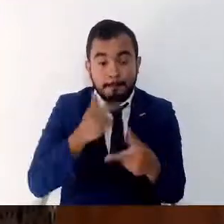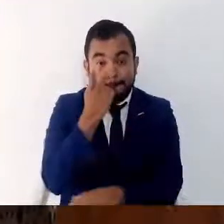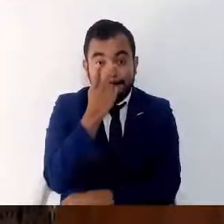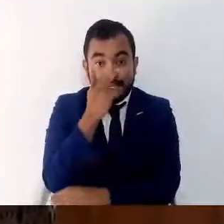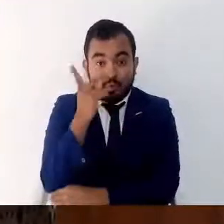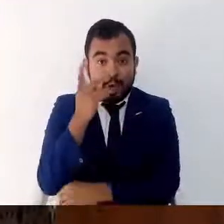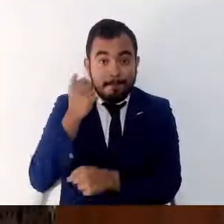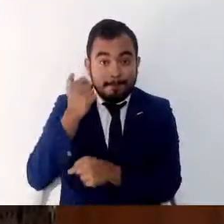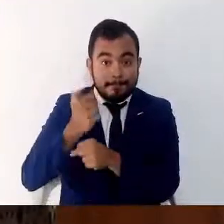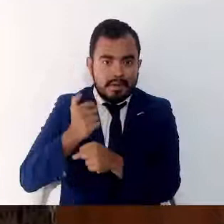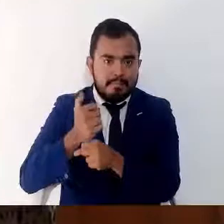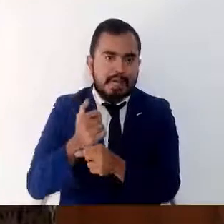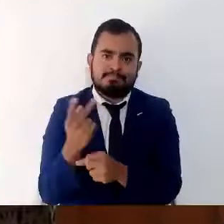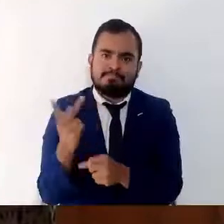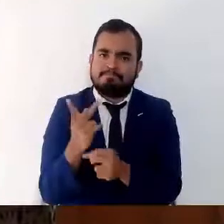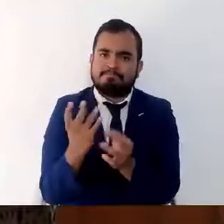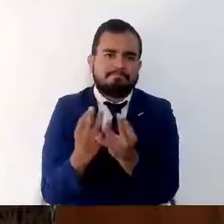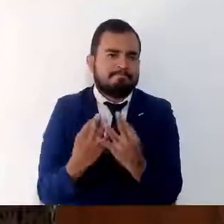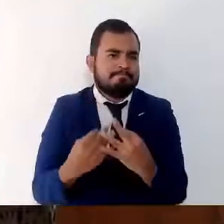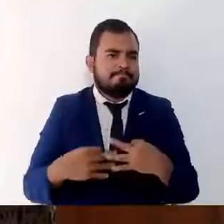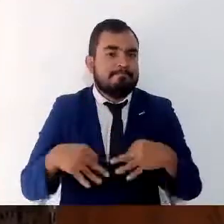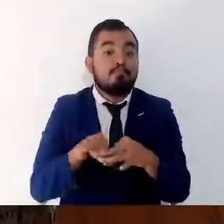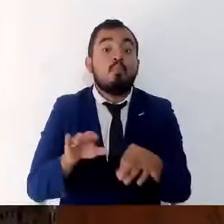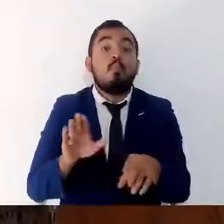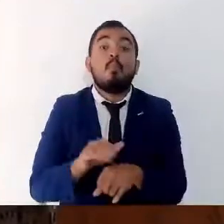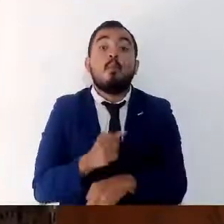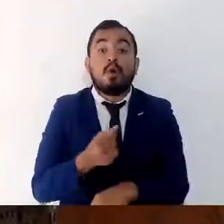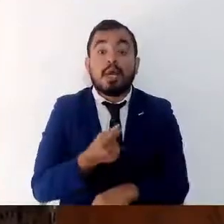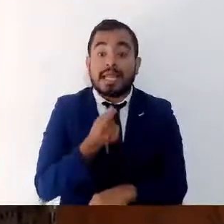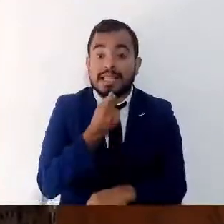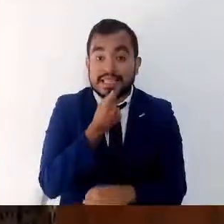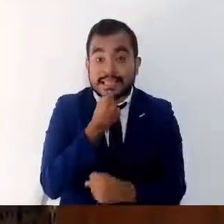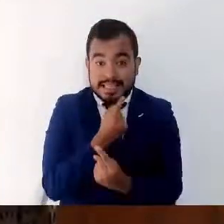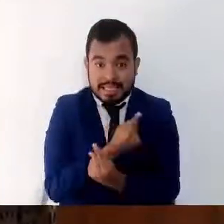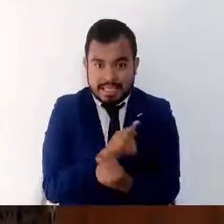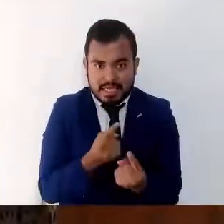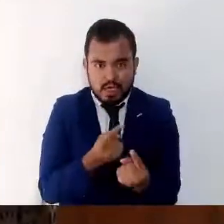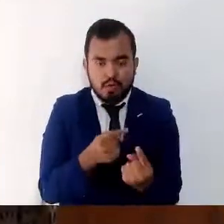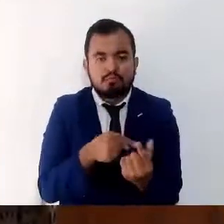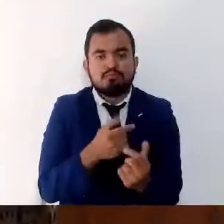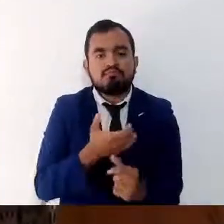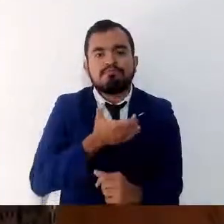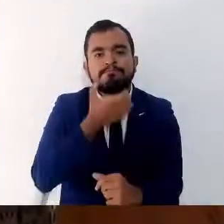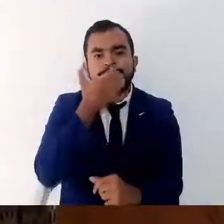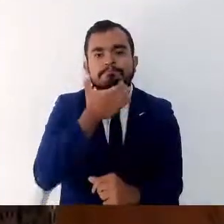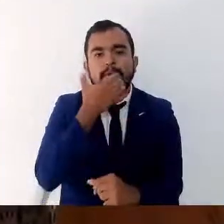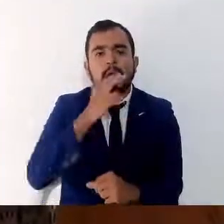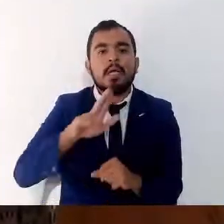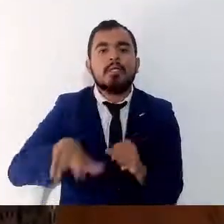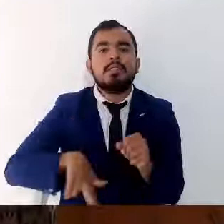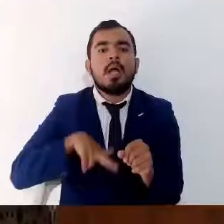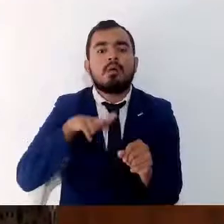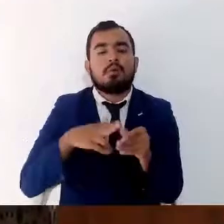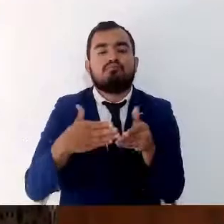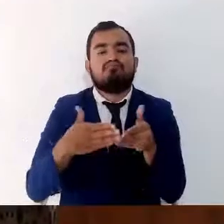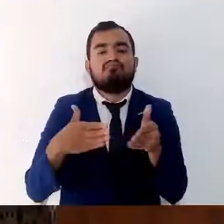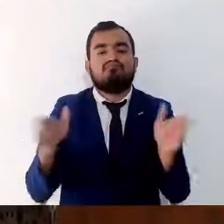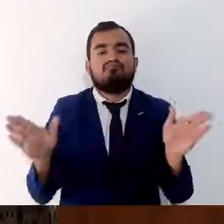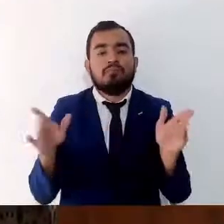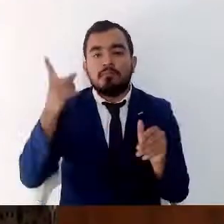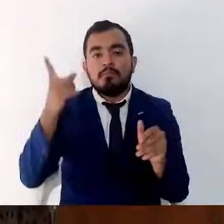insertan en la etapa en la que los niños tienen una disposición natural para aprender y las